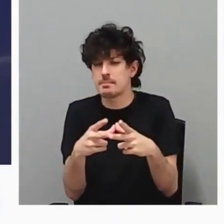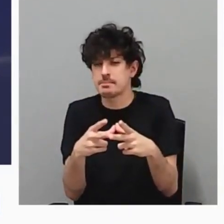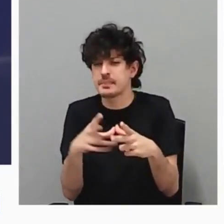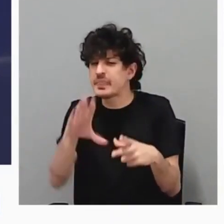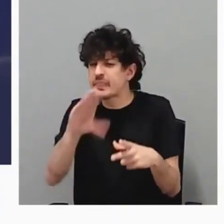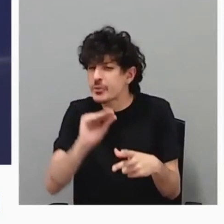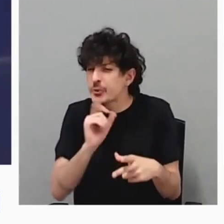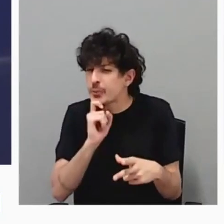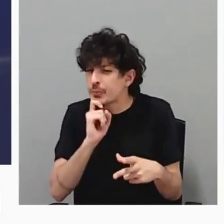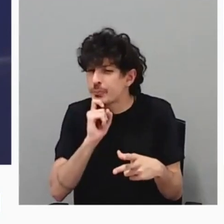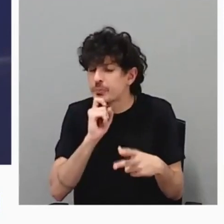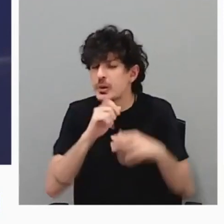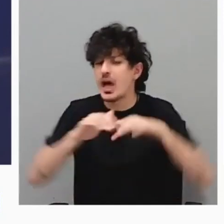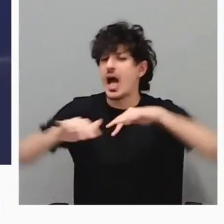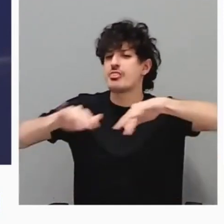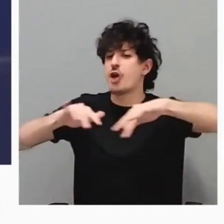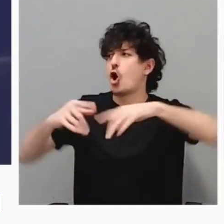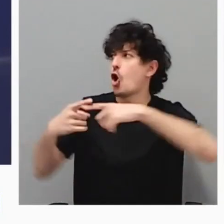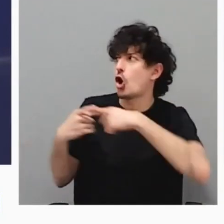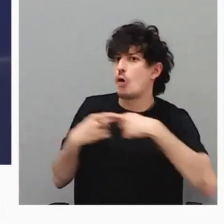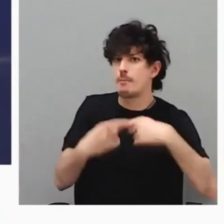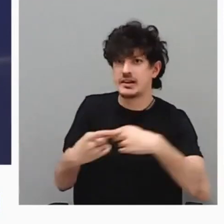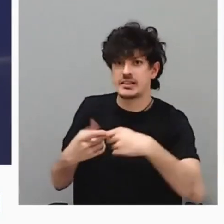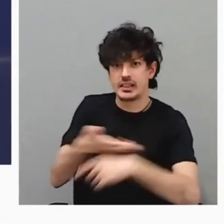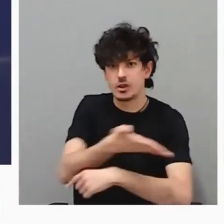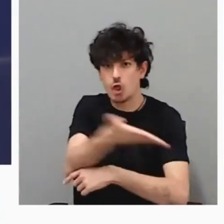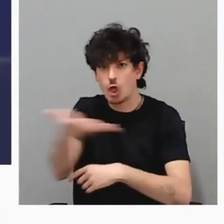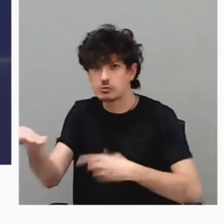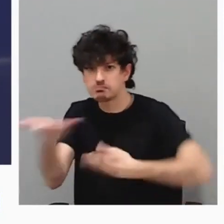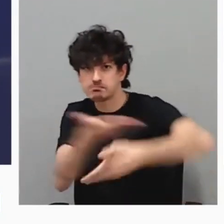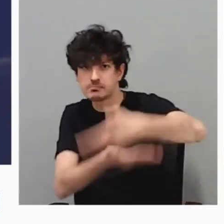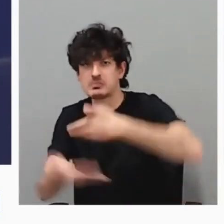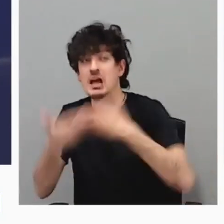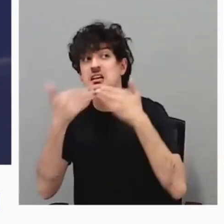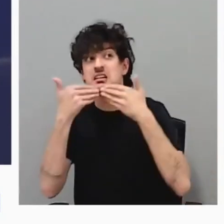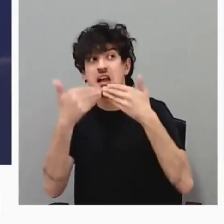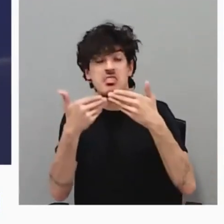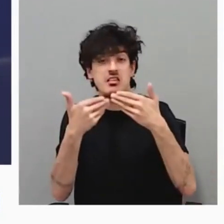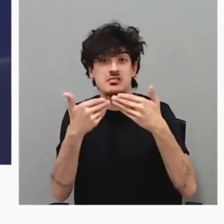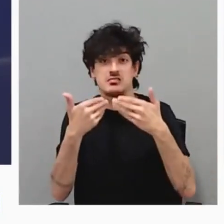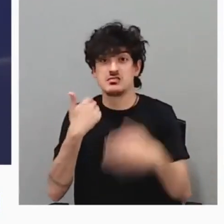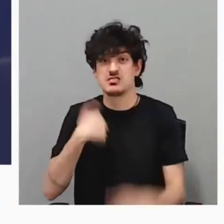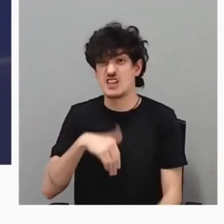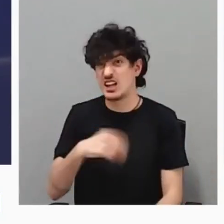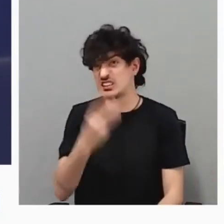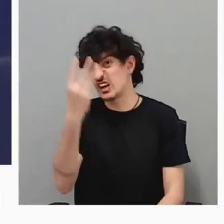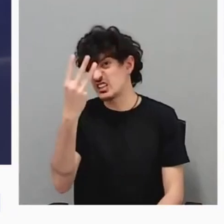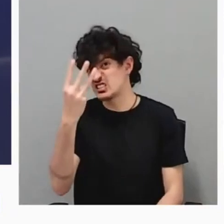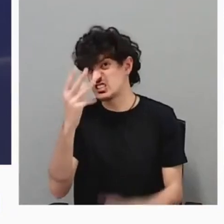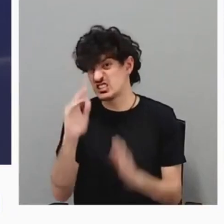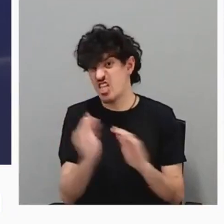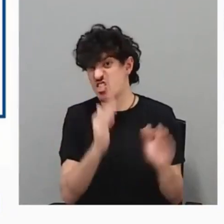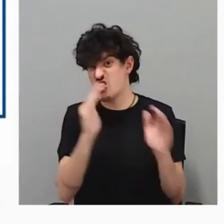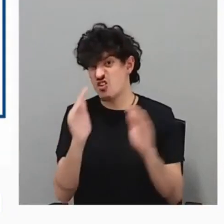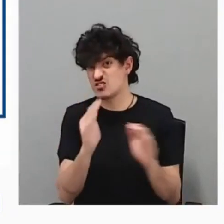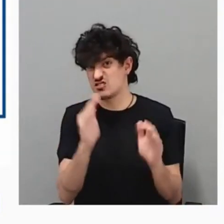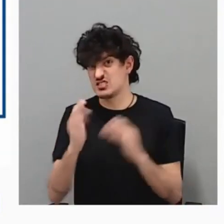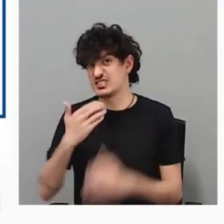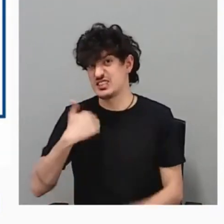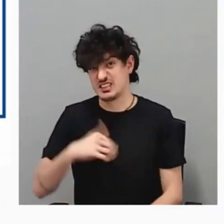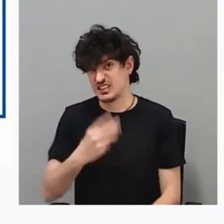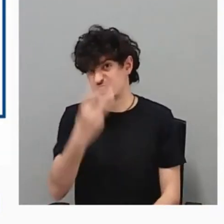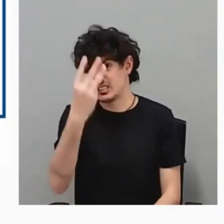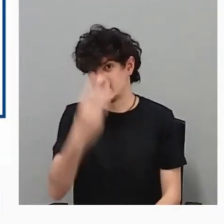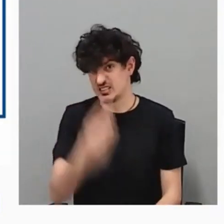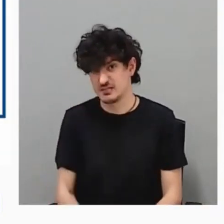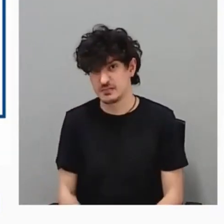gracias a todos por haberlo hecho posible nuevamente, porque ya son 3. O sea, que no es el primer sueño inicial. Y una de